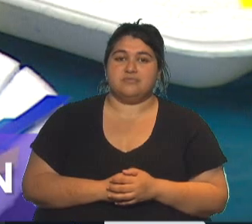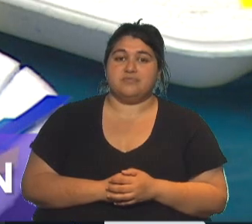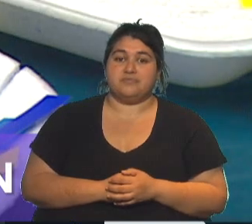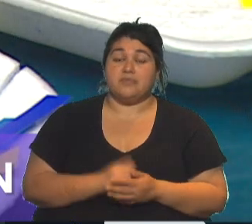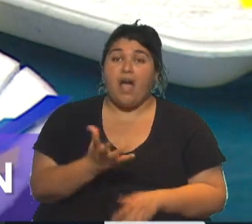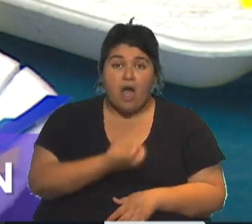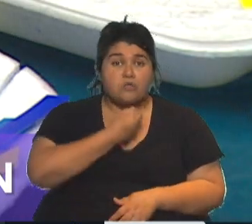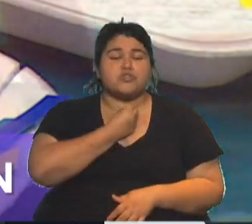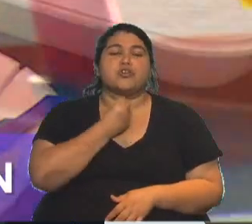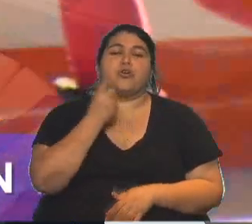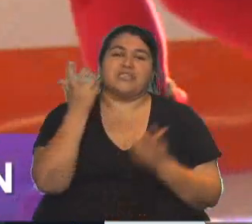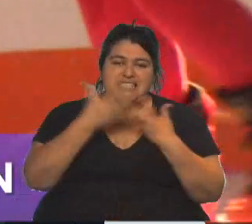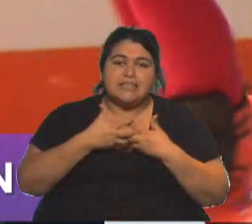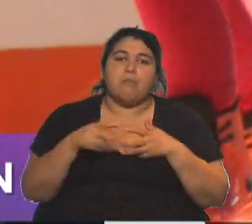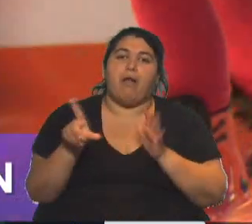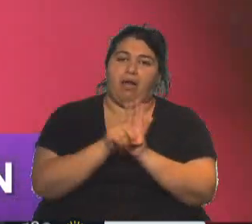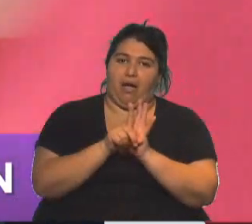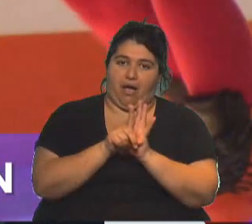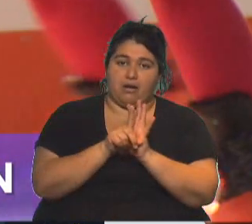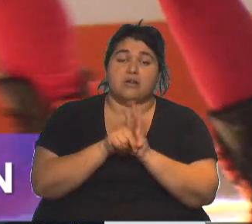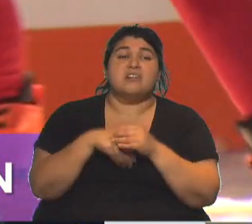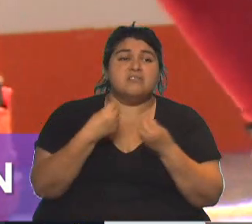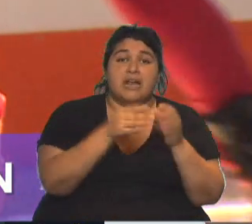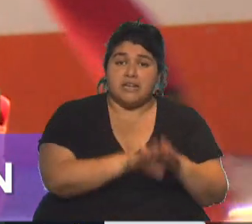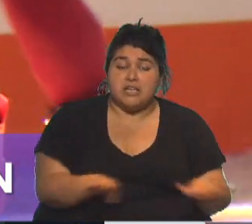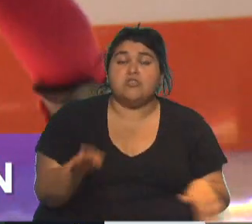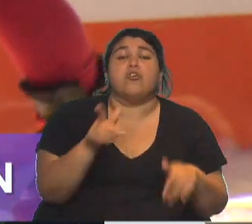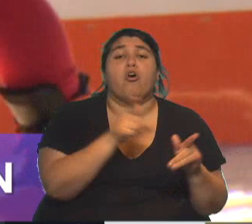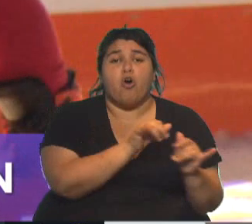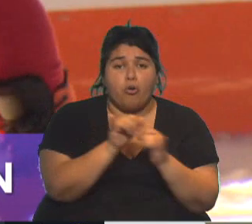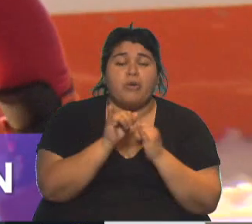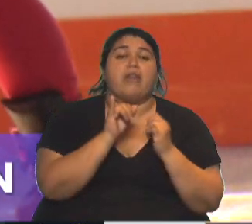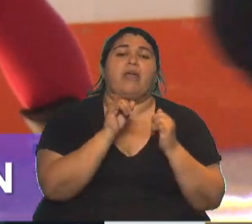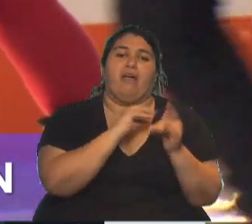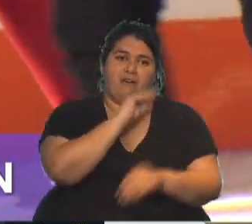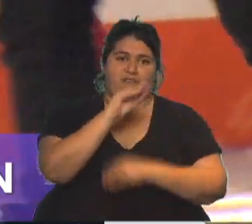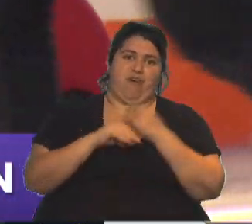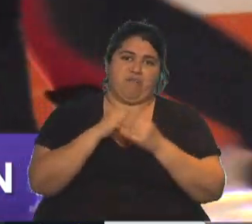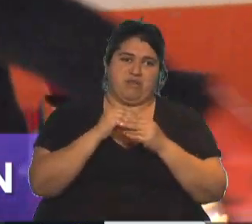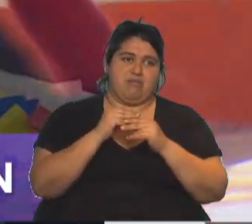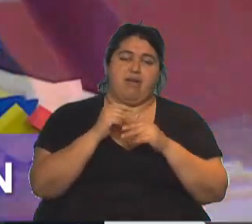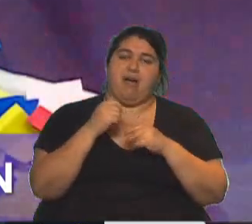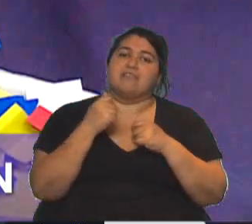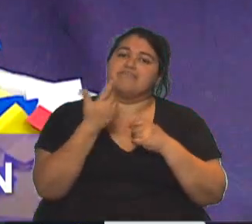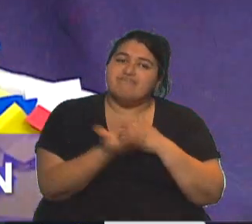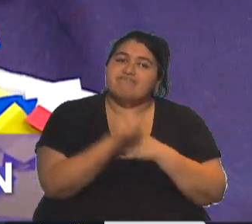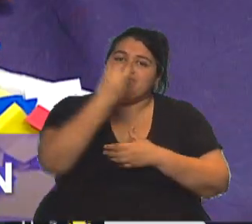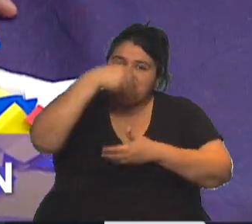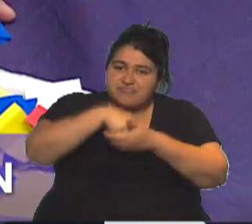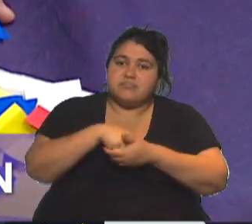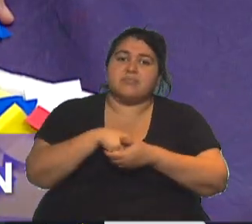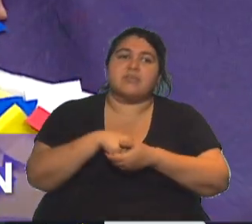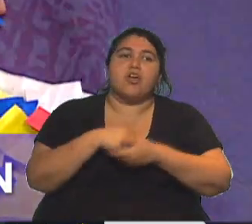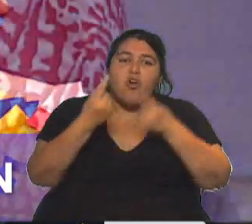La adopción es un sistema legal que permite a niñas, niños y adolescentes tener una familia que les brinde afecto y cubra sus